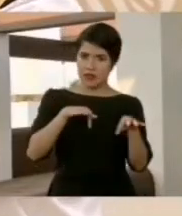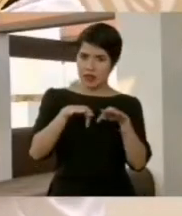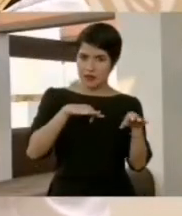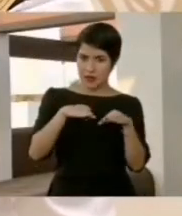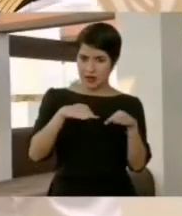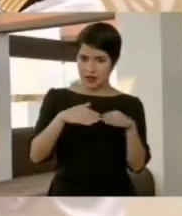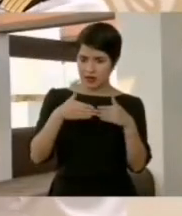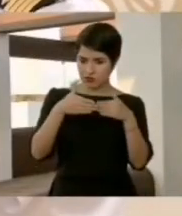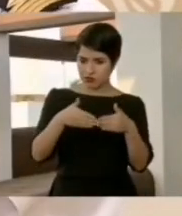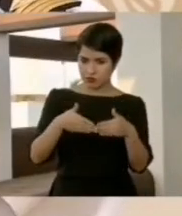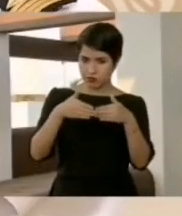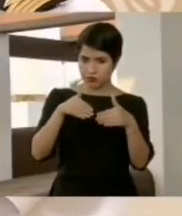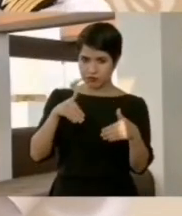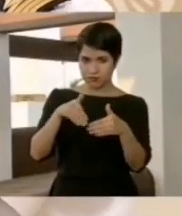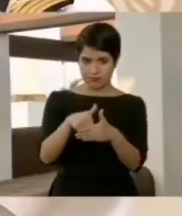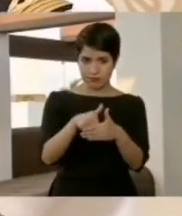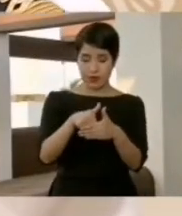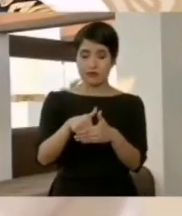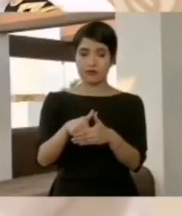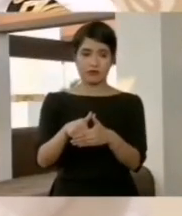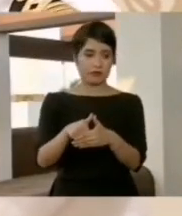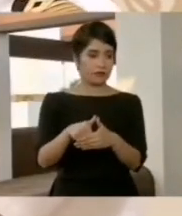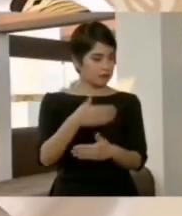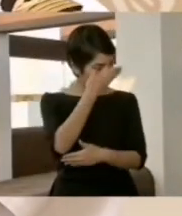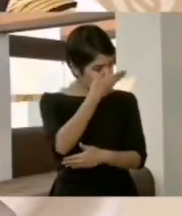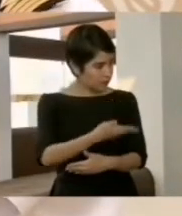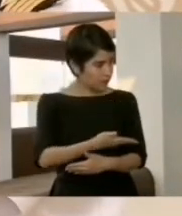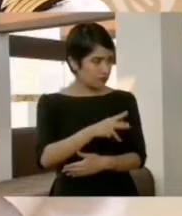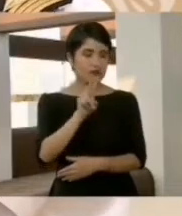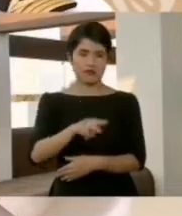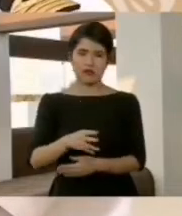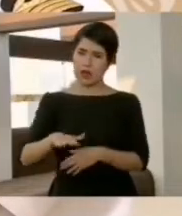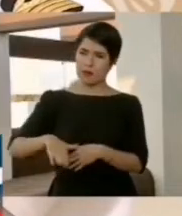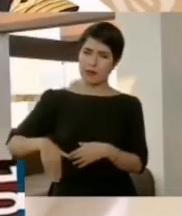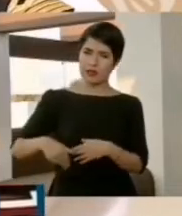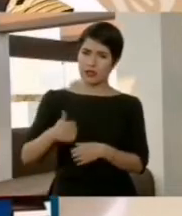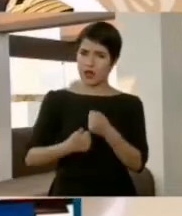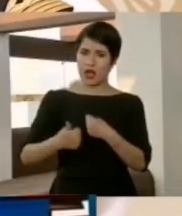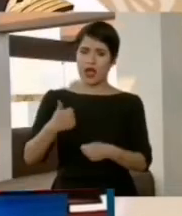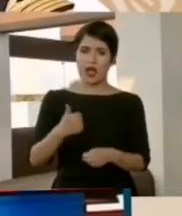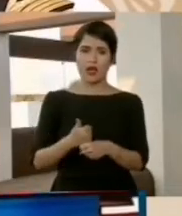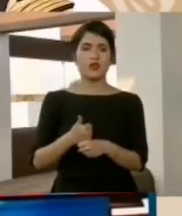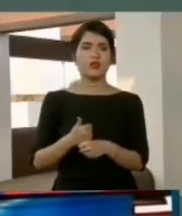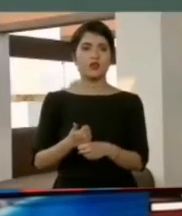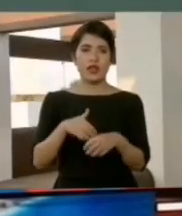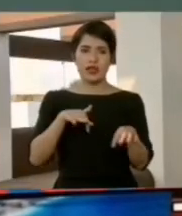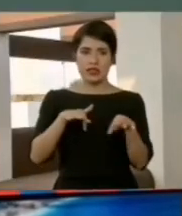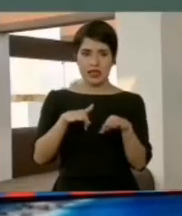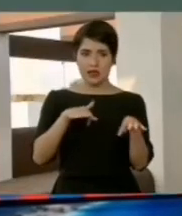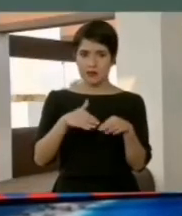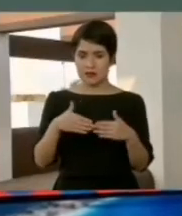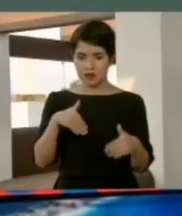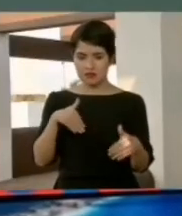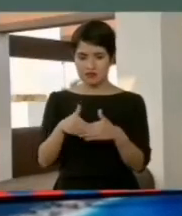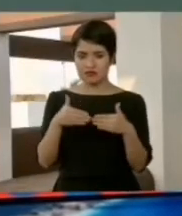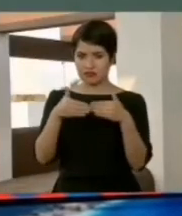Presidente, si bien es cierto, en el transcurso de los últimos años, el sistema portuario nacional ha mantenido un ritmo